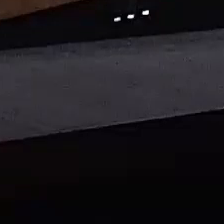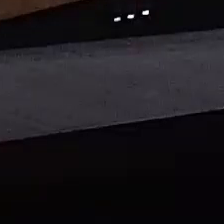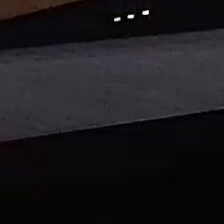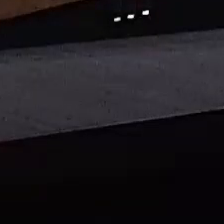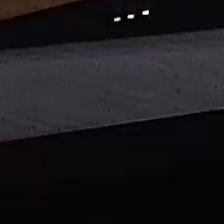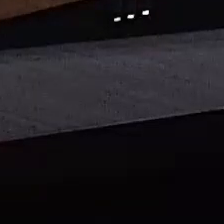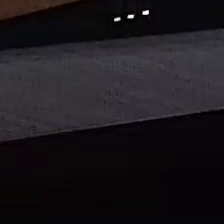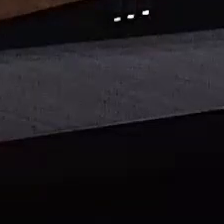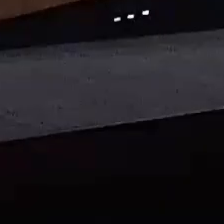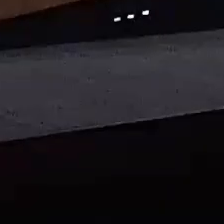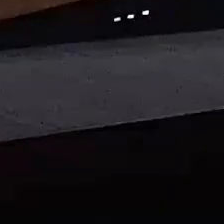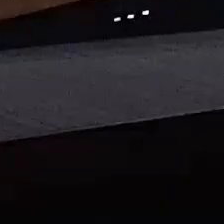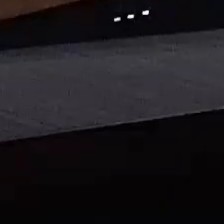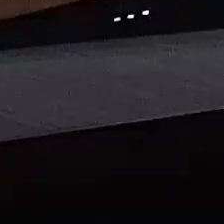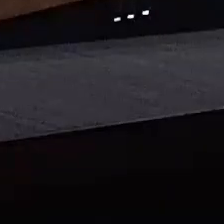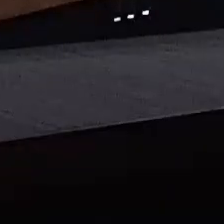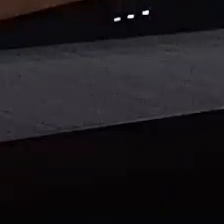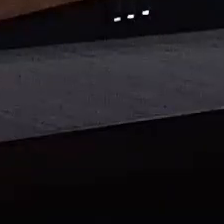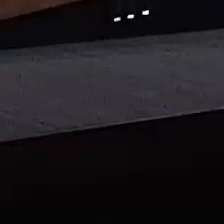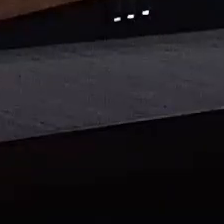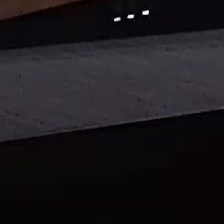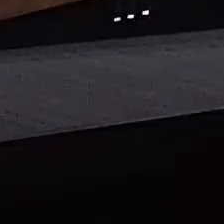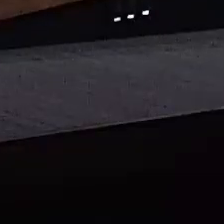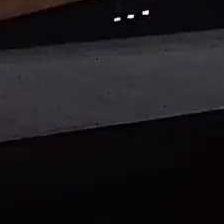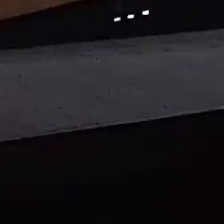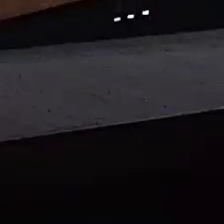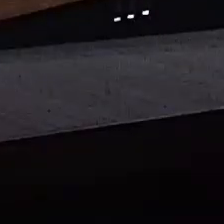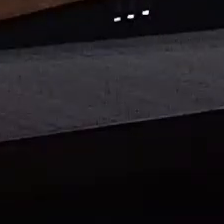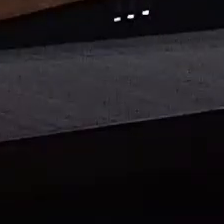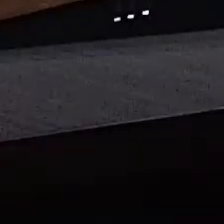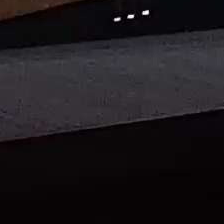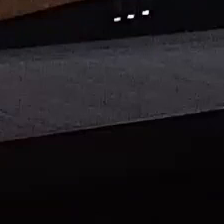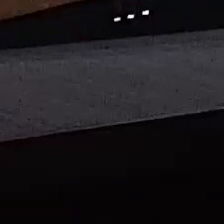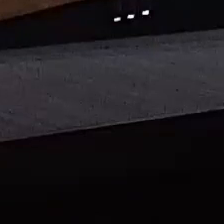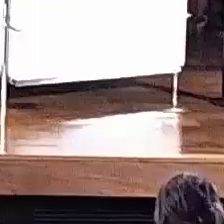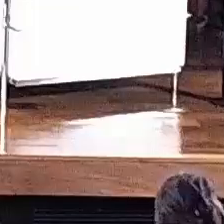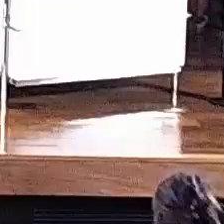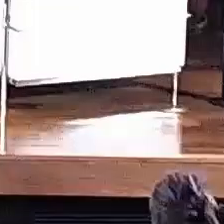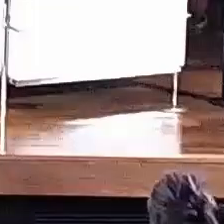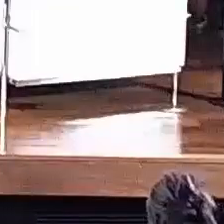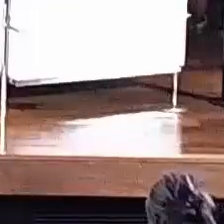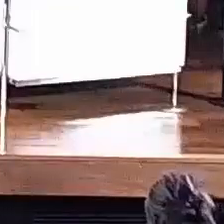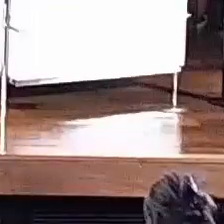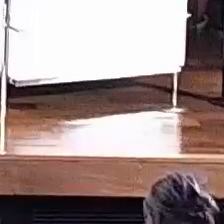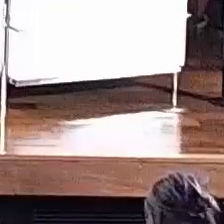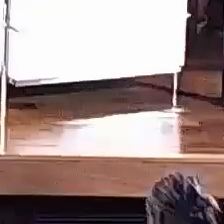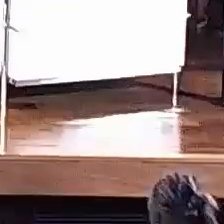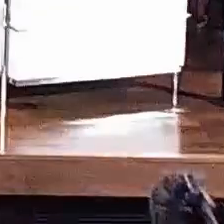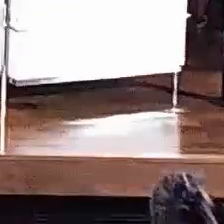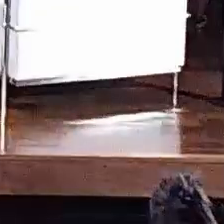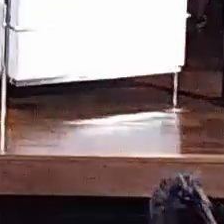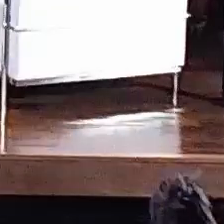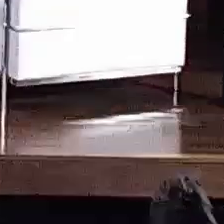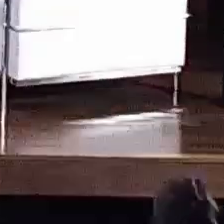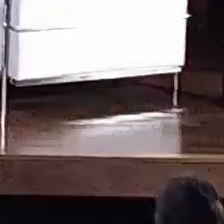gente tiene amplísima experiencia en este tema. Han pasado por las buenas y las